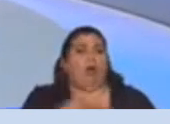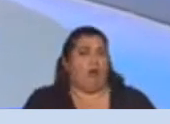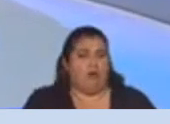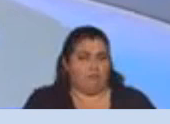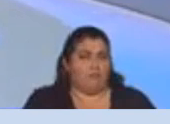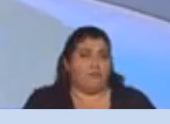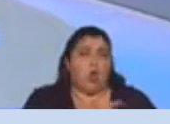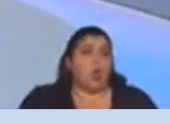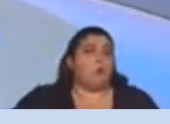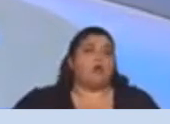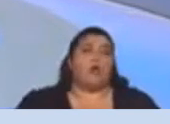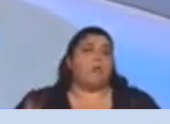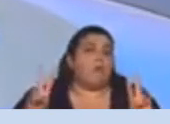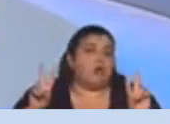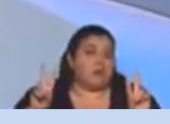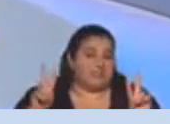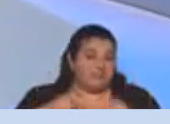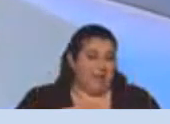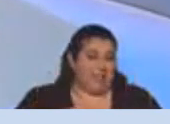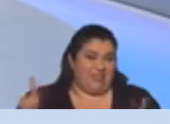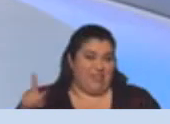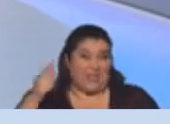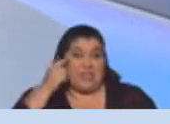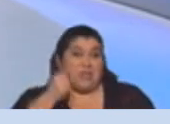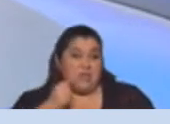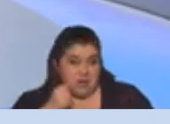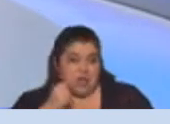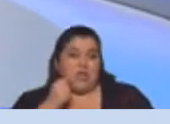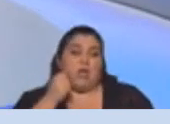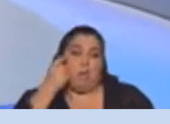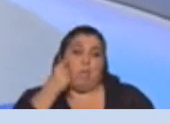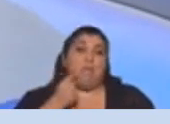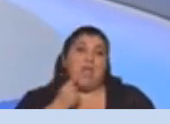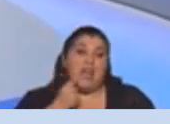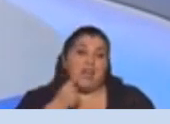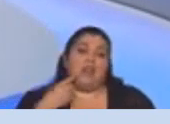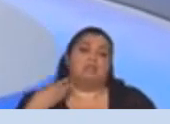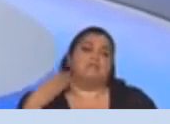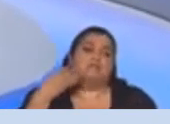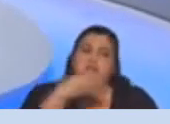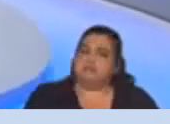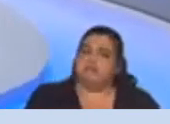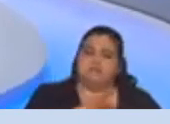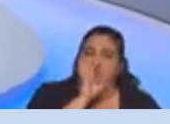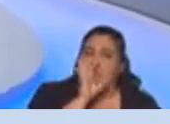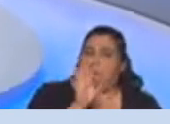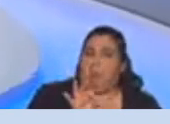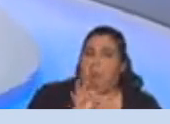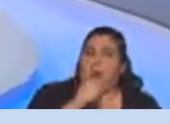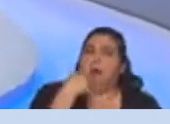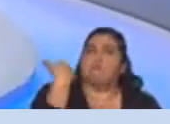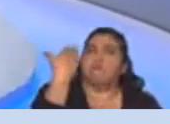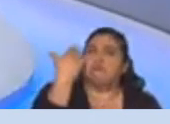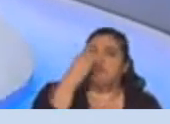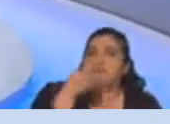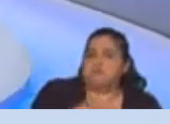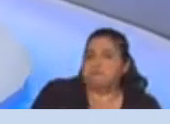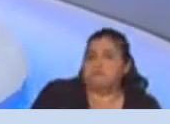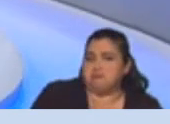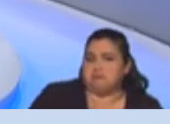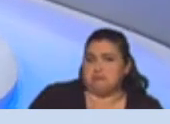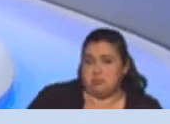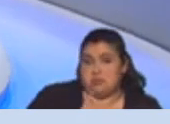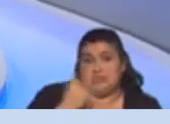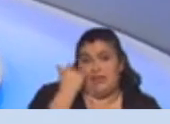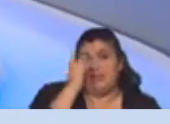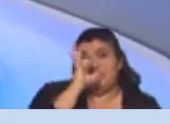todo gobierno peronista salvo menen de todo presidente perista sal había había ido a estos coloquios porque te digo ya tienen más de